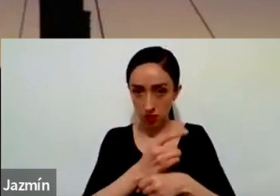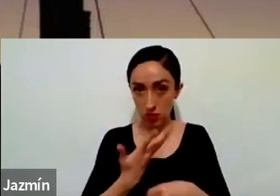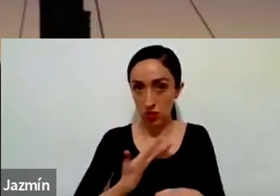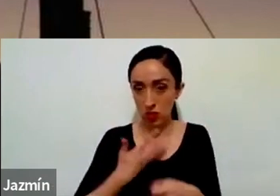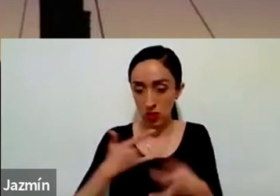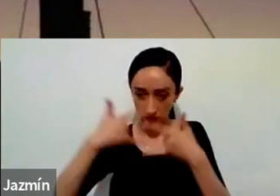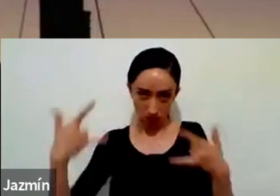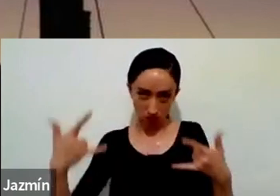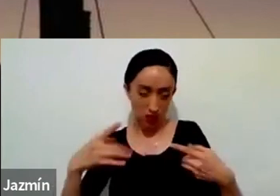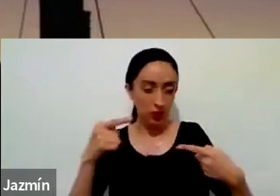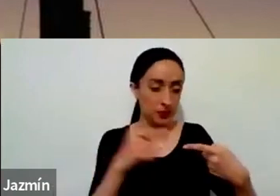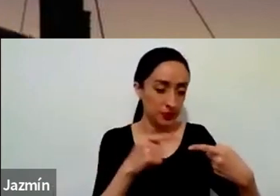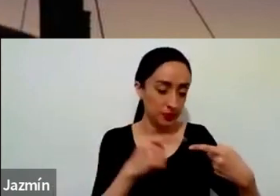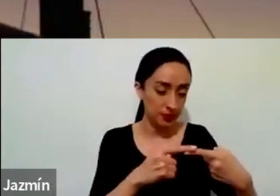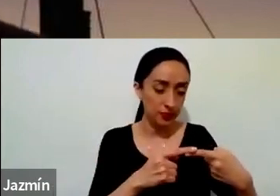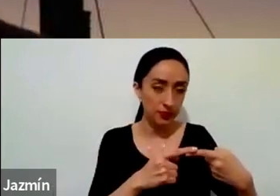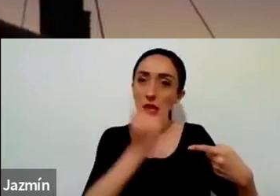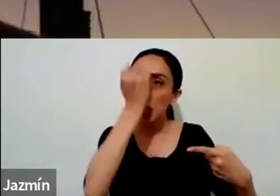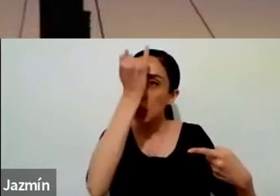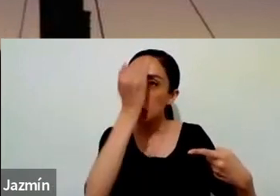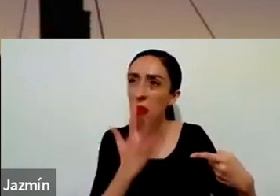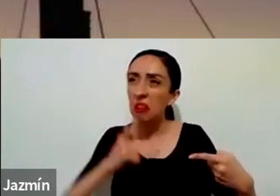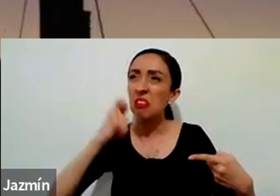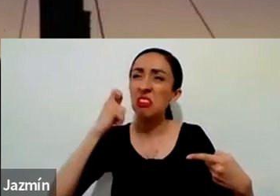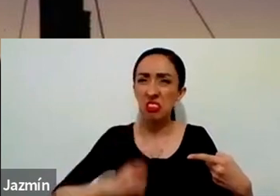la imagen de Dios. ¿Quién es Dios para mí?